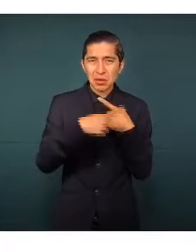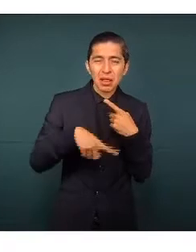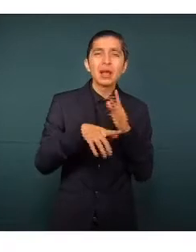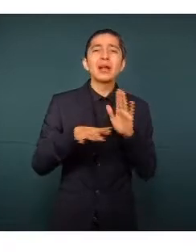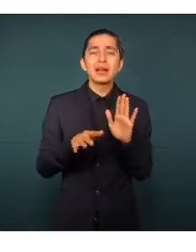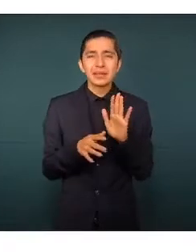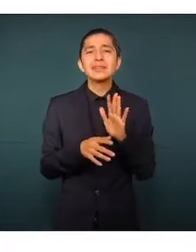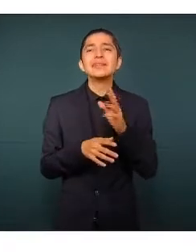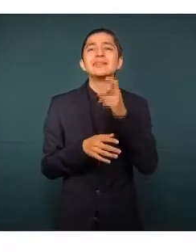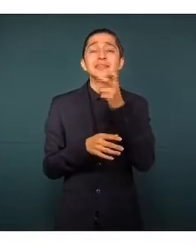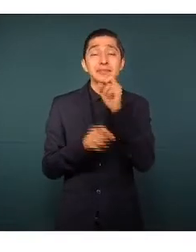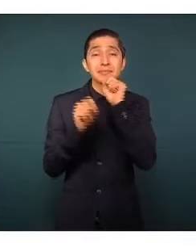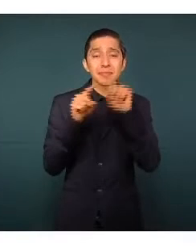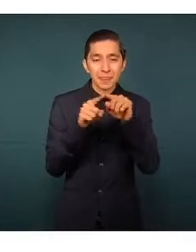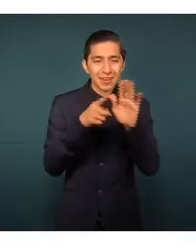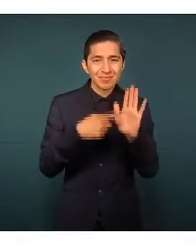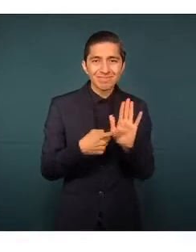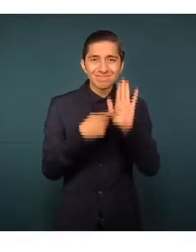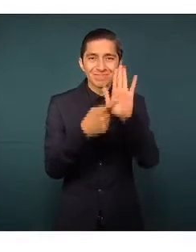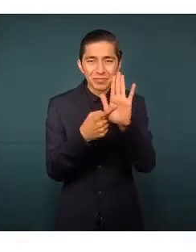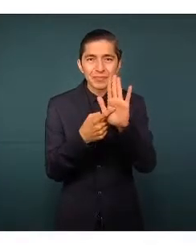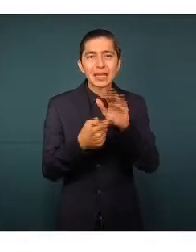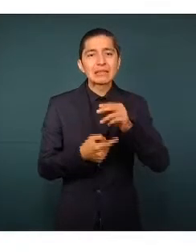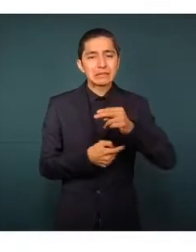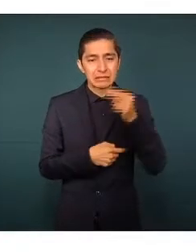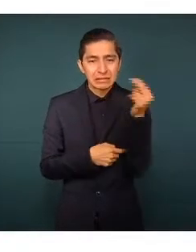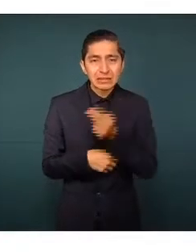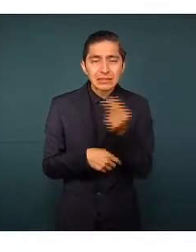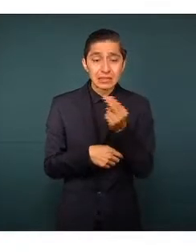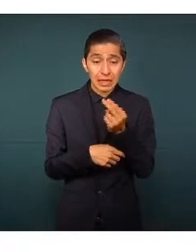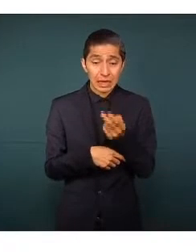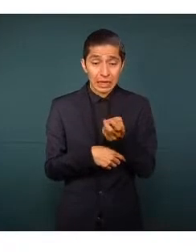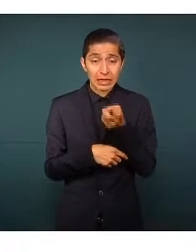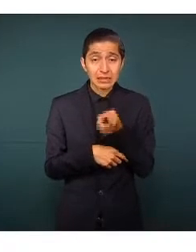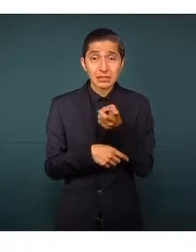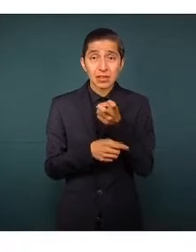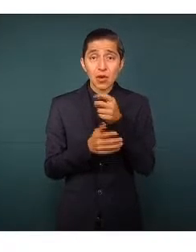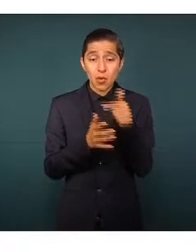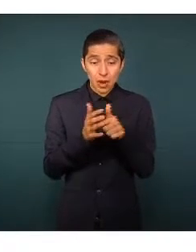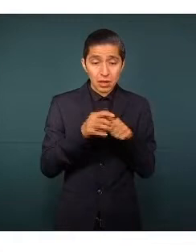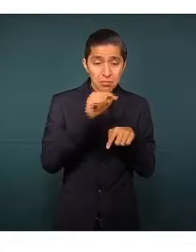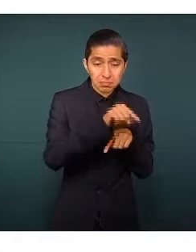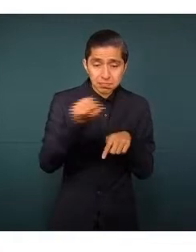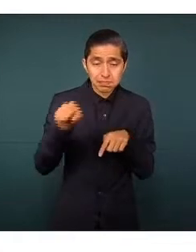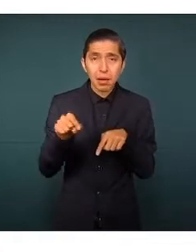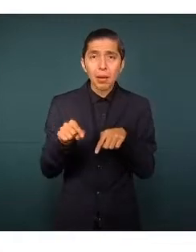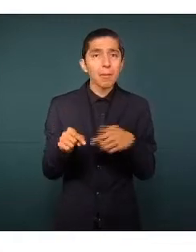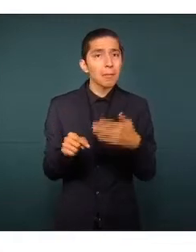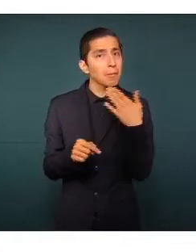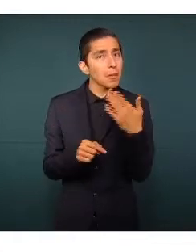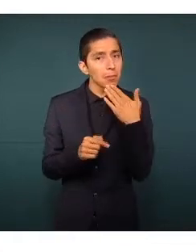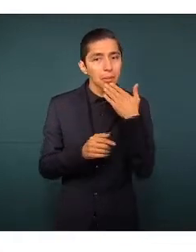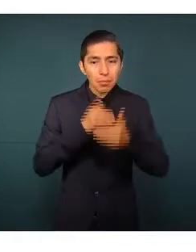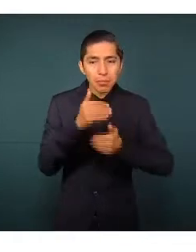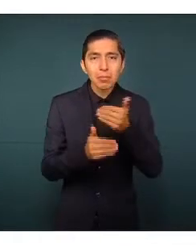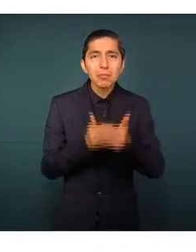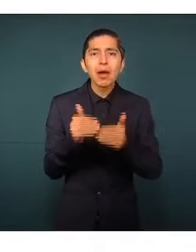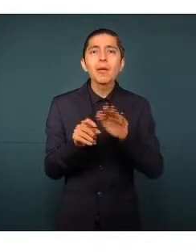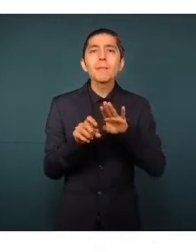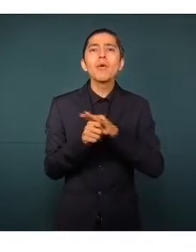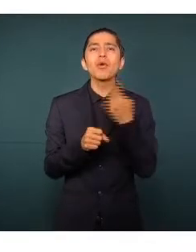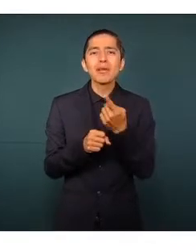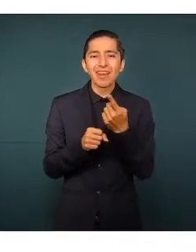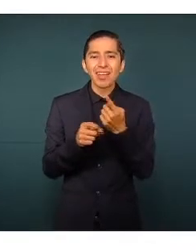la estrategia planteada de tener presencia en esos lugares pues ha sido efectiva porque los delitos